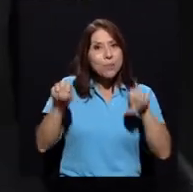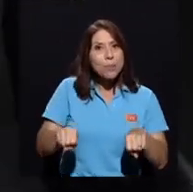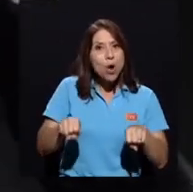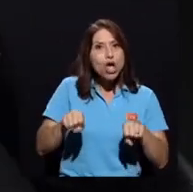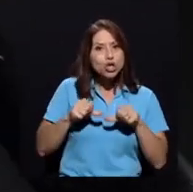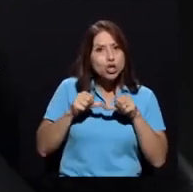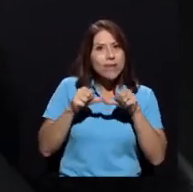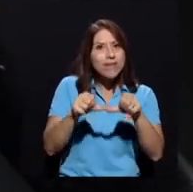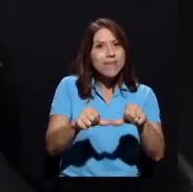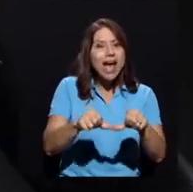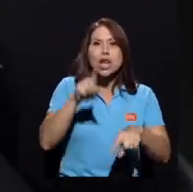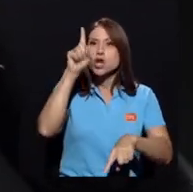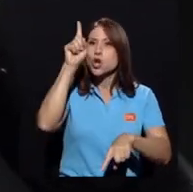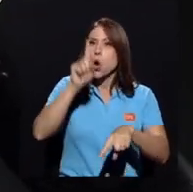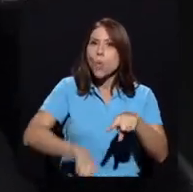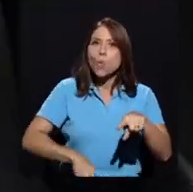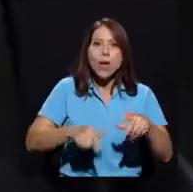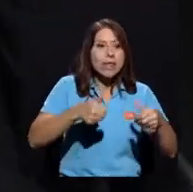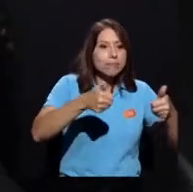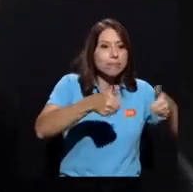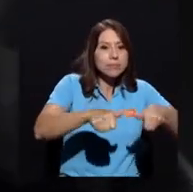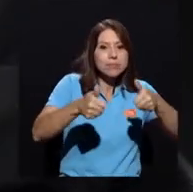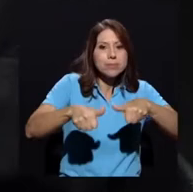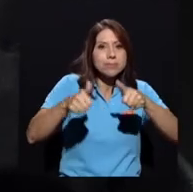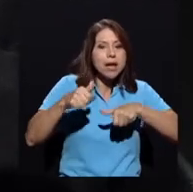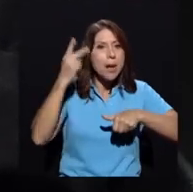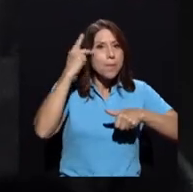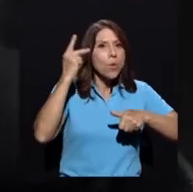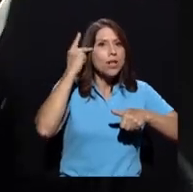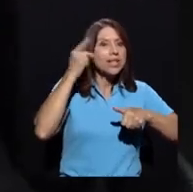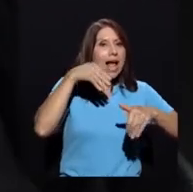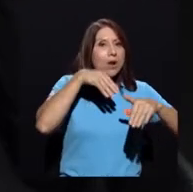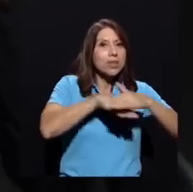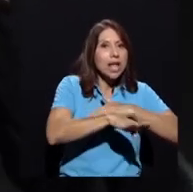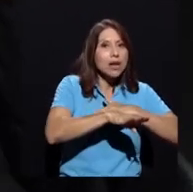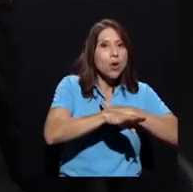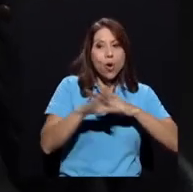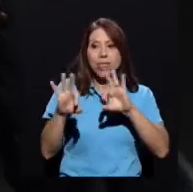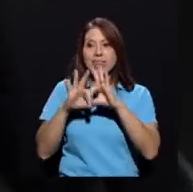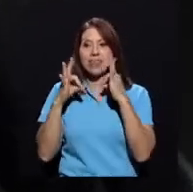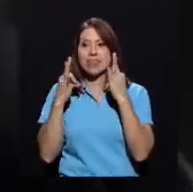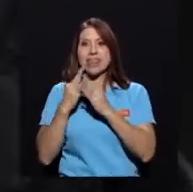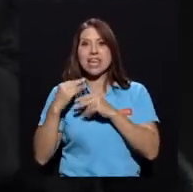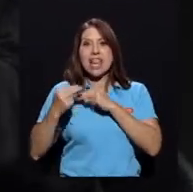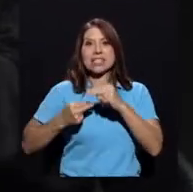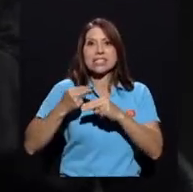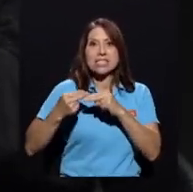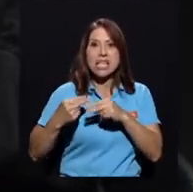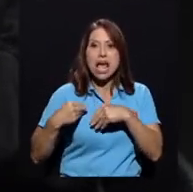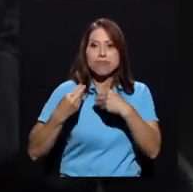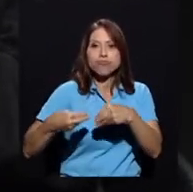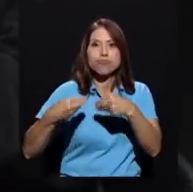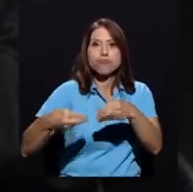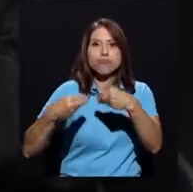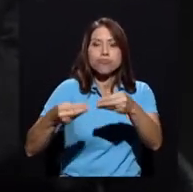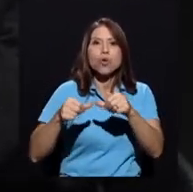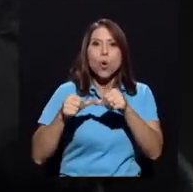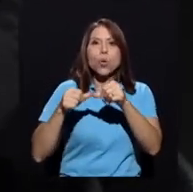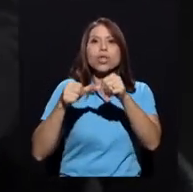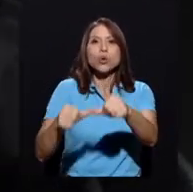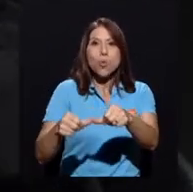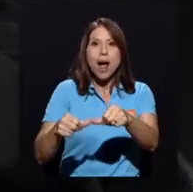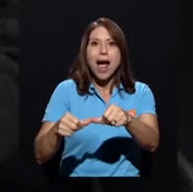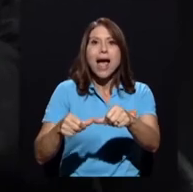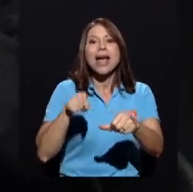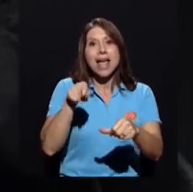hacer concesiones al interno en política. La dinastía continúa y la dureza aún en el control dentro de los que son leales a la dinastía,